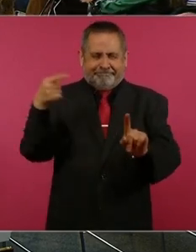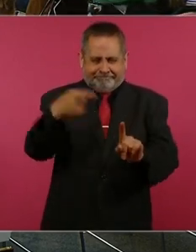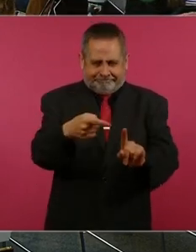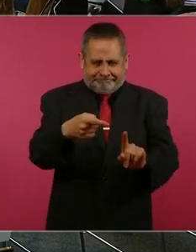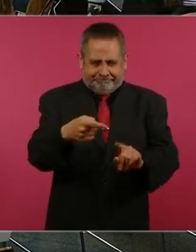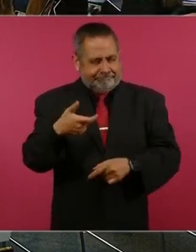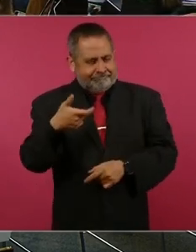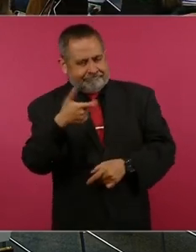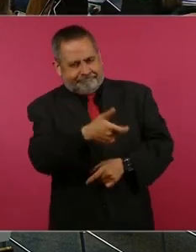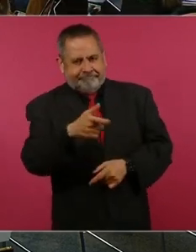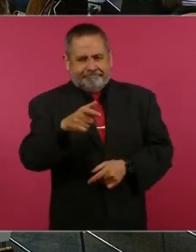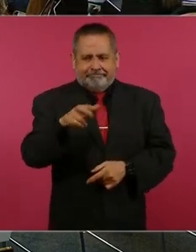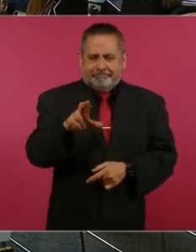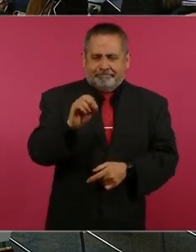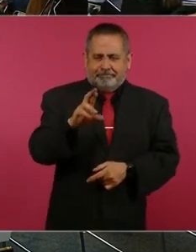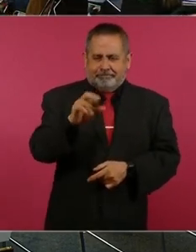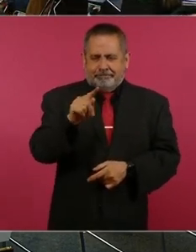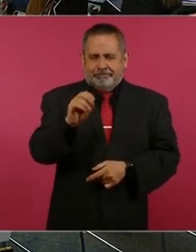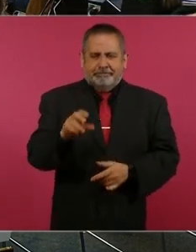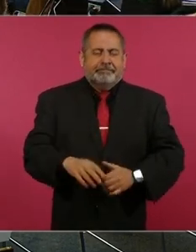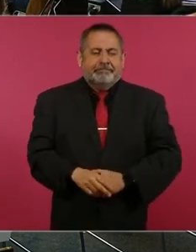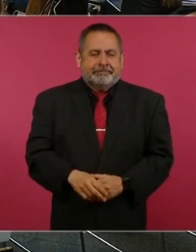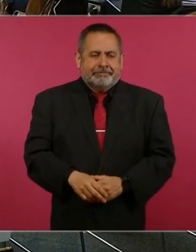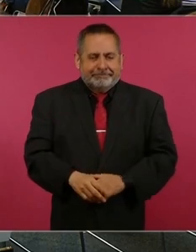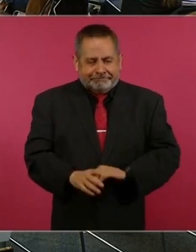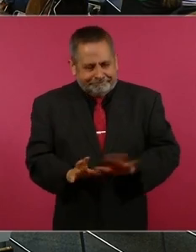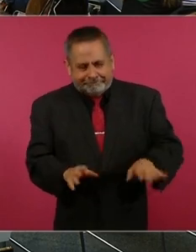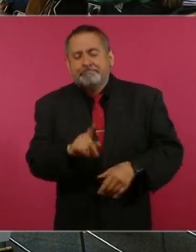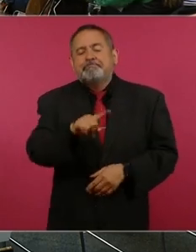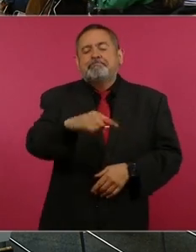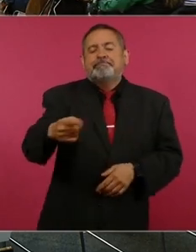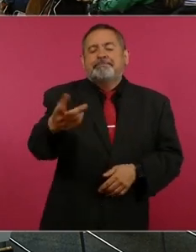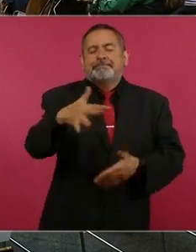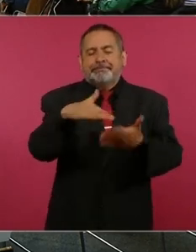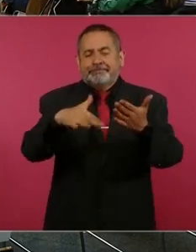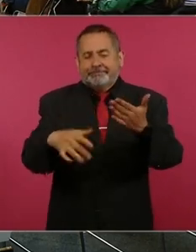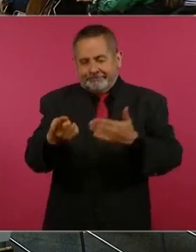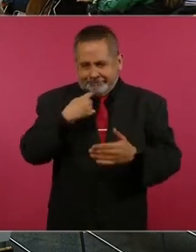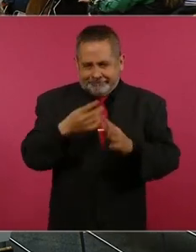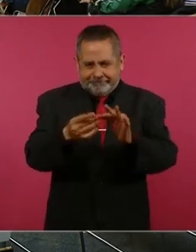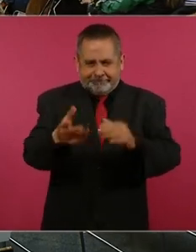Hasta ahí nada más. Hasta ahí. Ahora sí la carta.